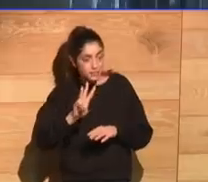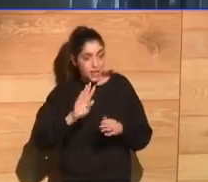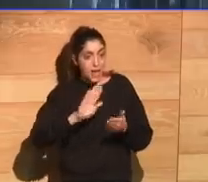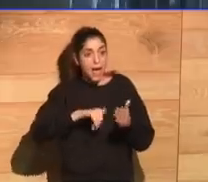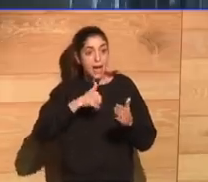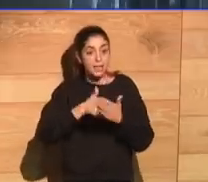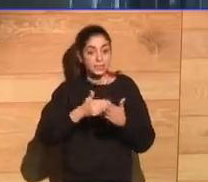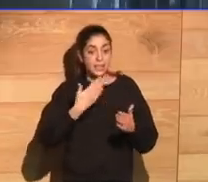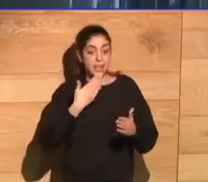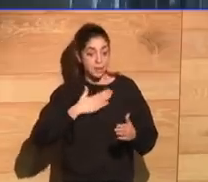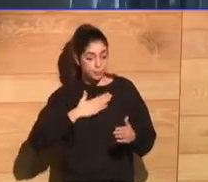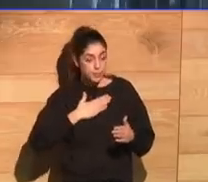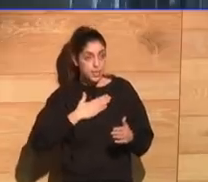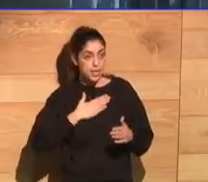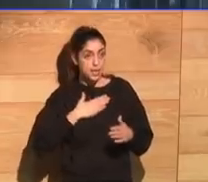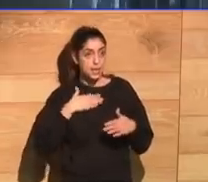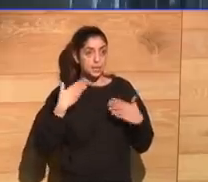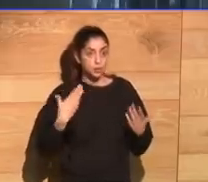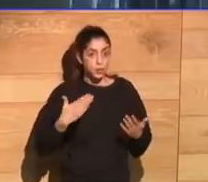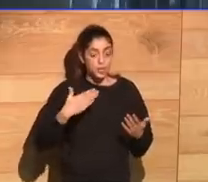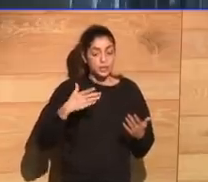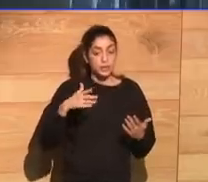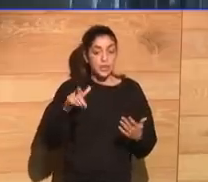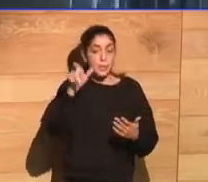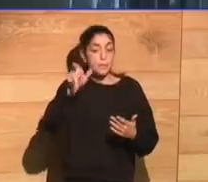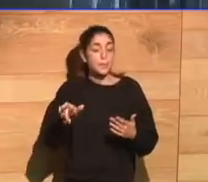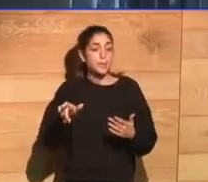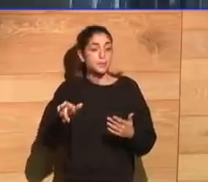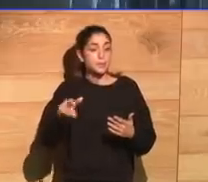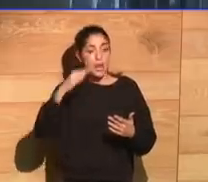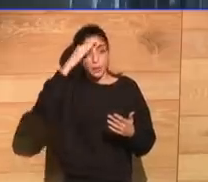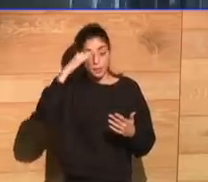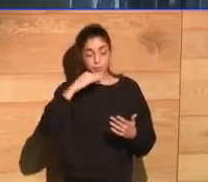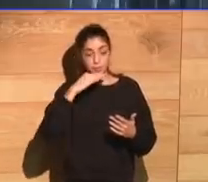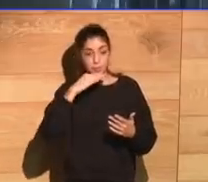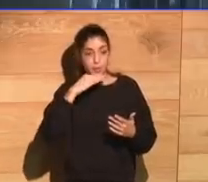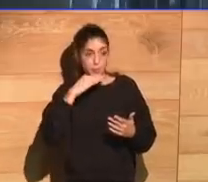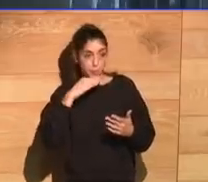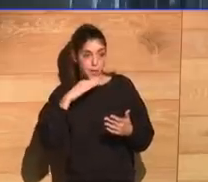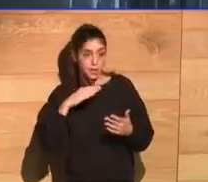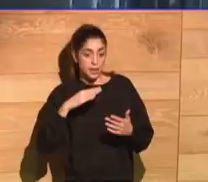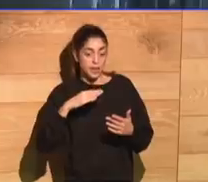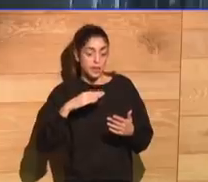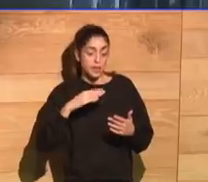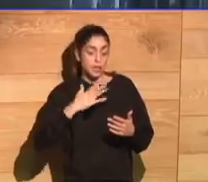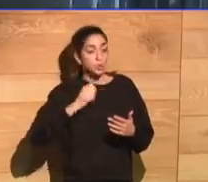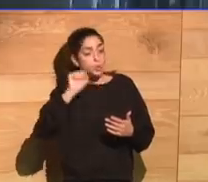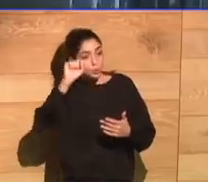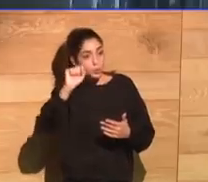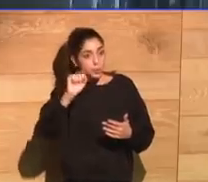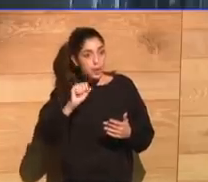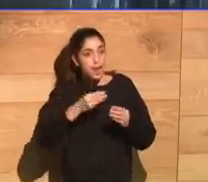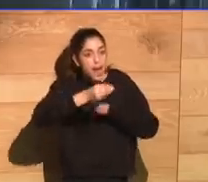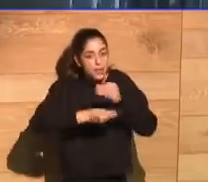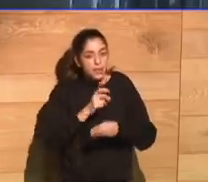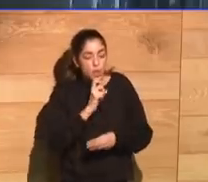que no sepa cómo luce el padre Superman. Dice, así que lo del bagel no va a colar. Ante eso, Marlon Brando también miró hacia adentro y